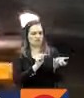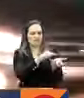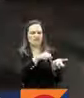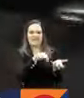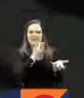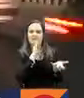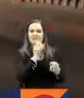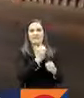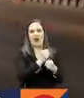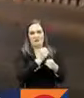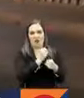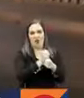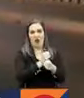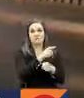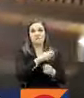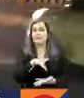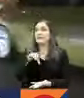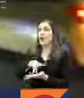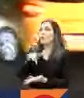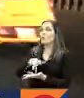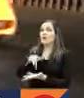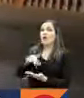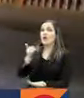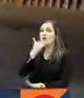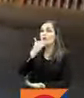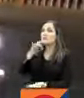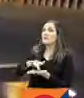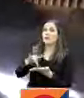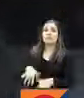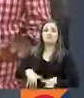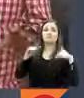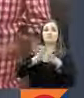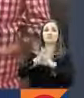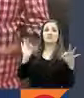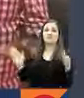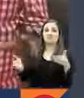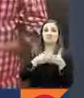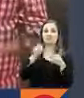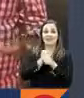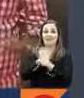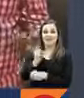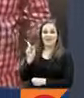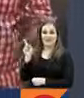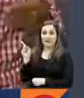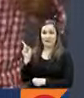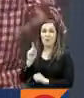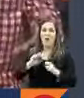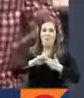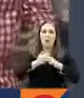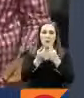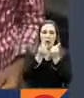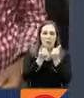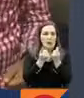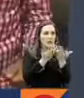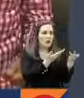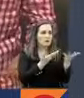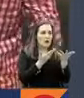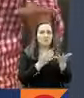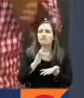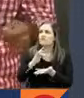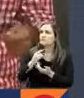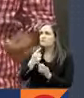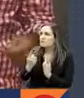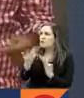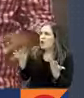de un dinero que se les adeuda ya hace varios meses, y es que Transcaribe ha registrado varios problemas financieros. Pues este acuerdo permite que